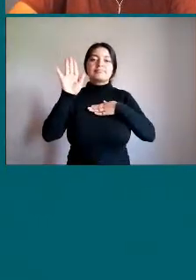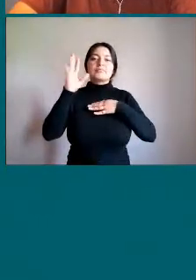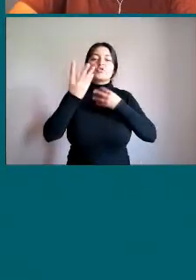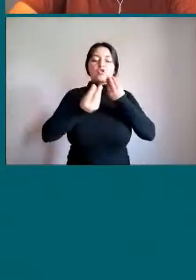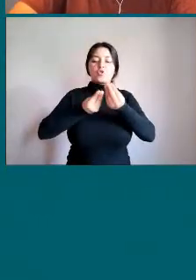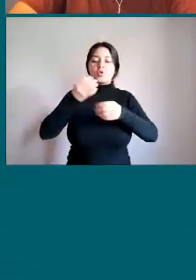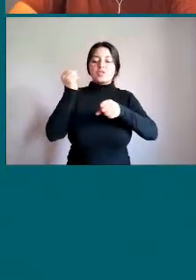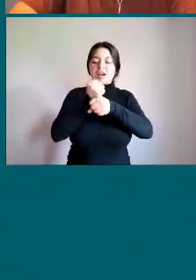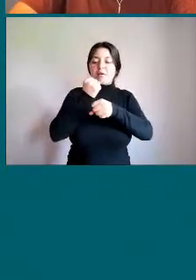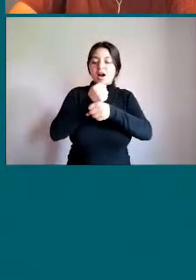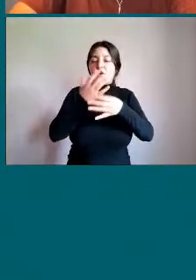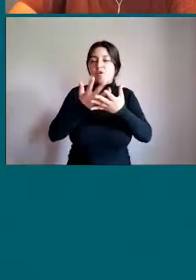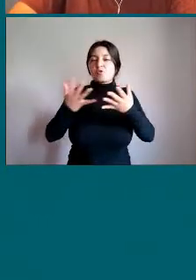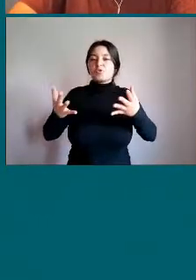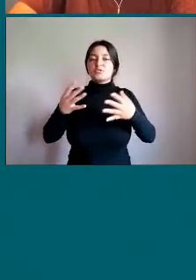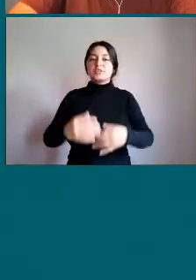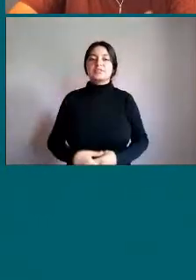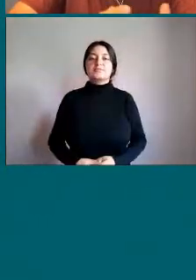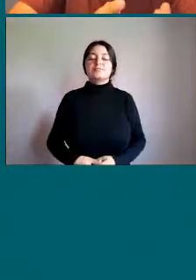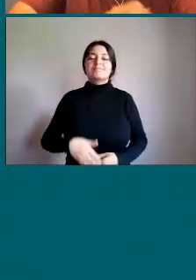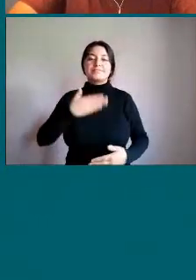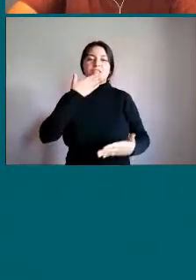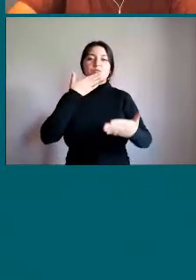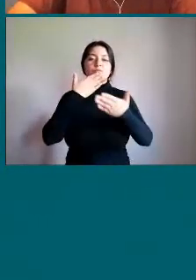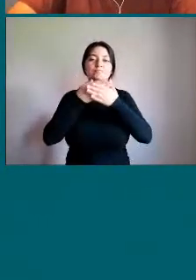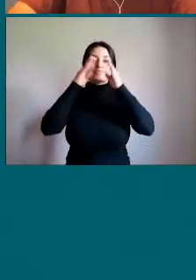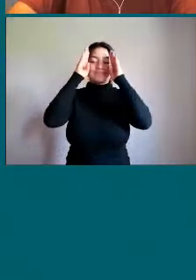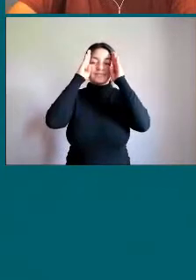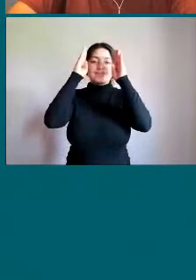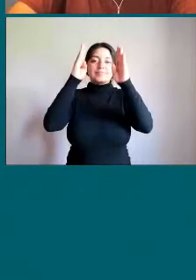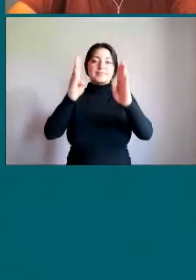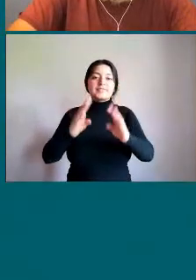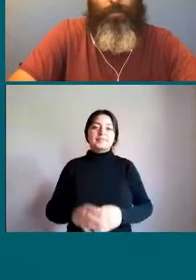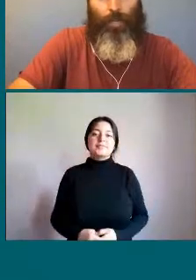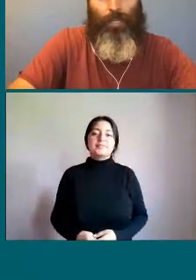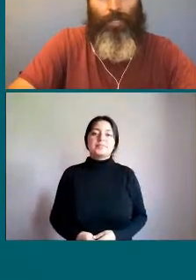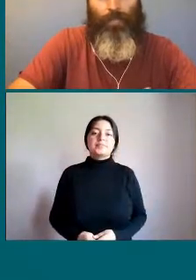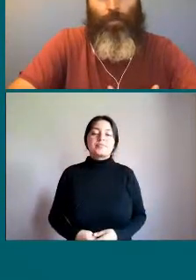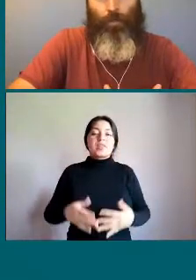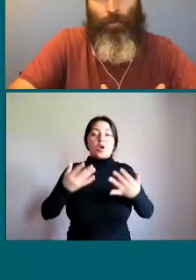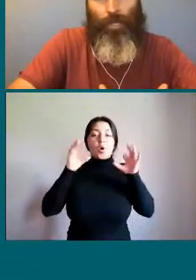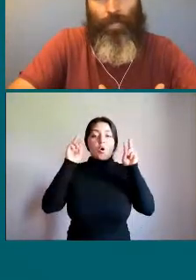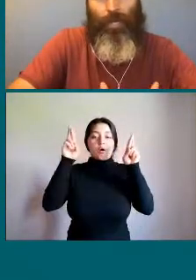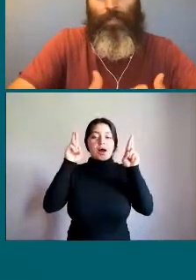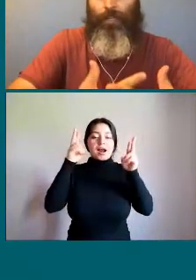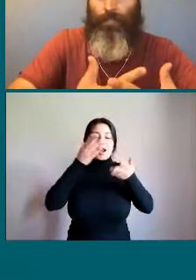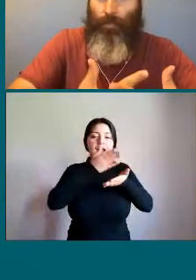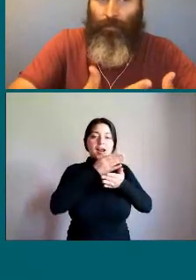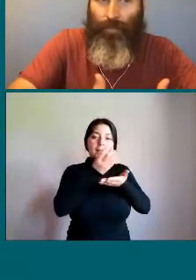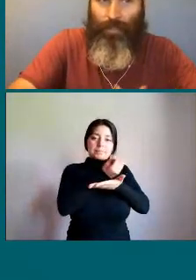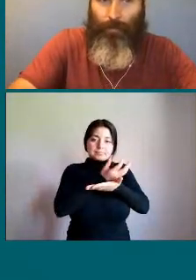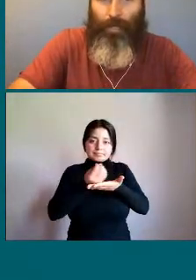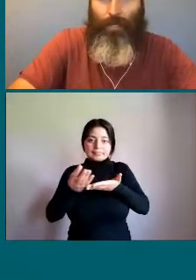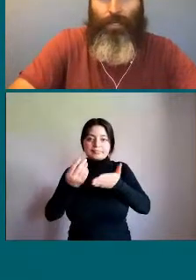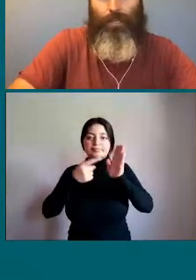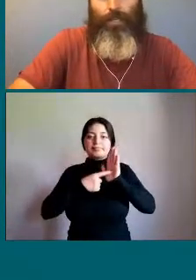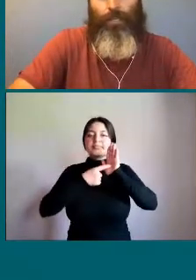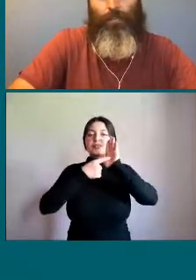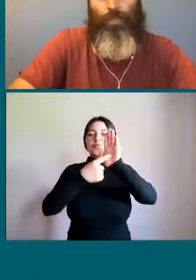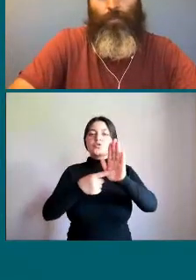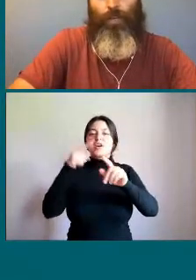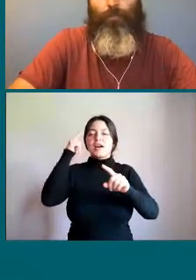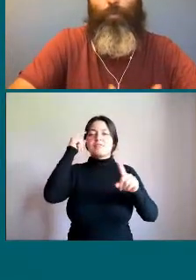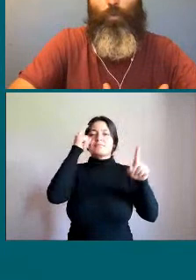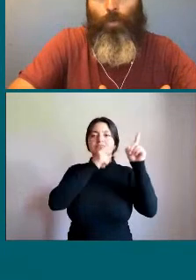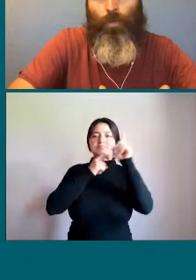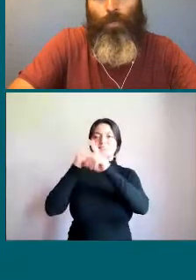por vuestro rato de atención y espero que la presentación haya sido de utilidad, haya sido reflexiva y